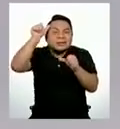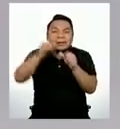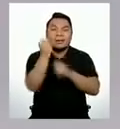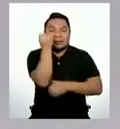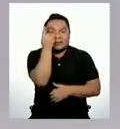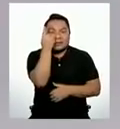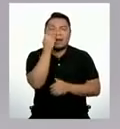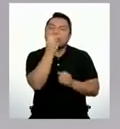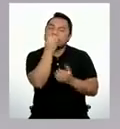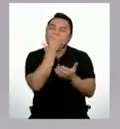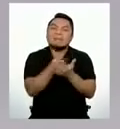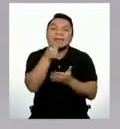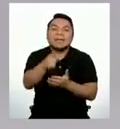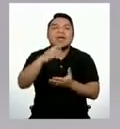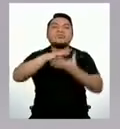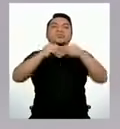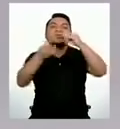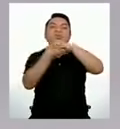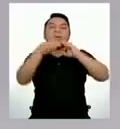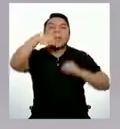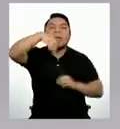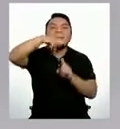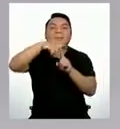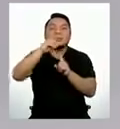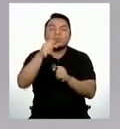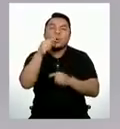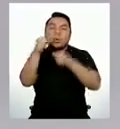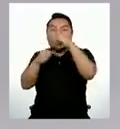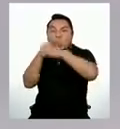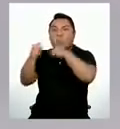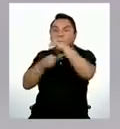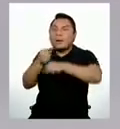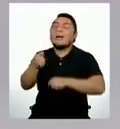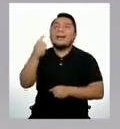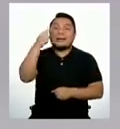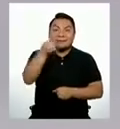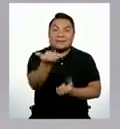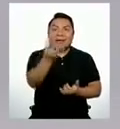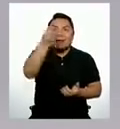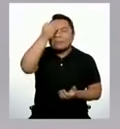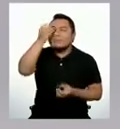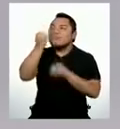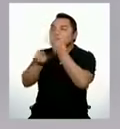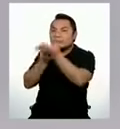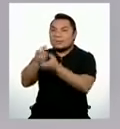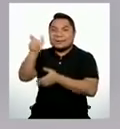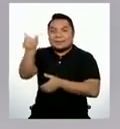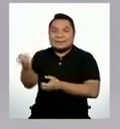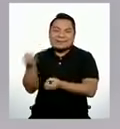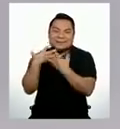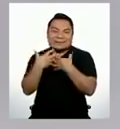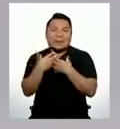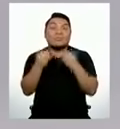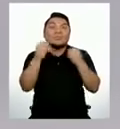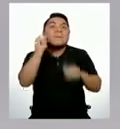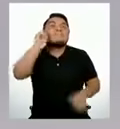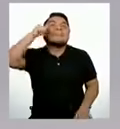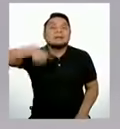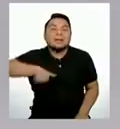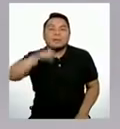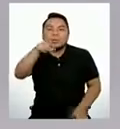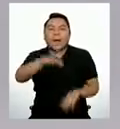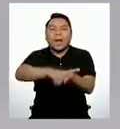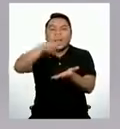entender muy bien este mito o la historia que te cuenten porque te adelanto que mañana aprenderás